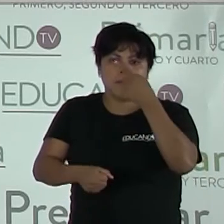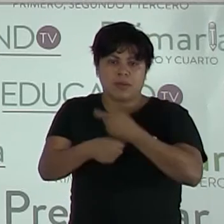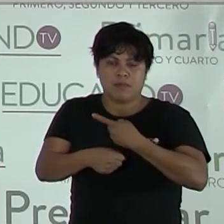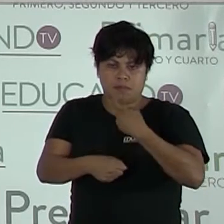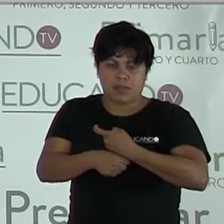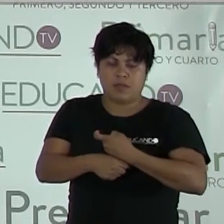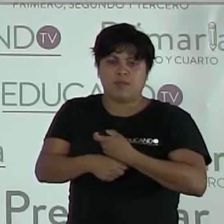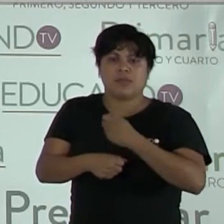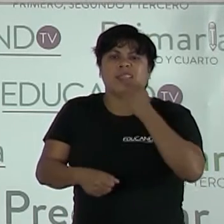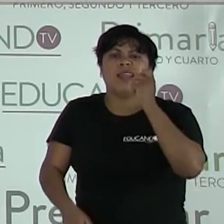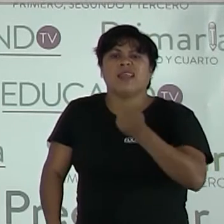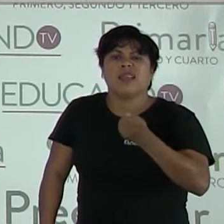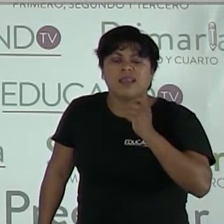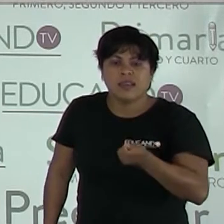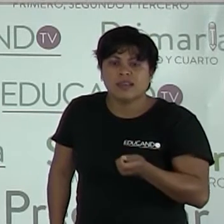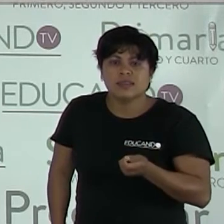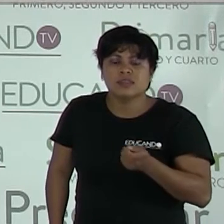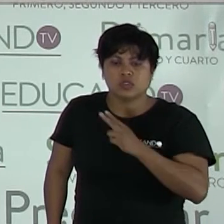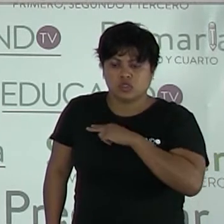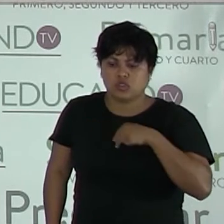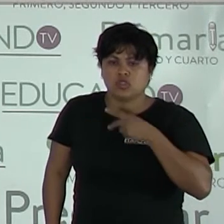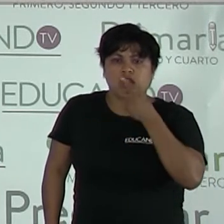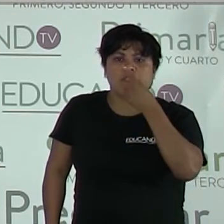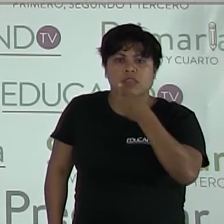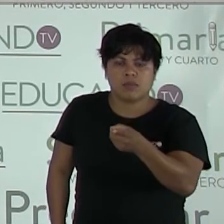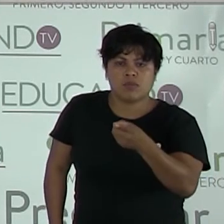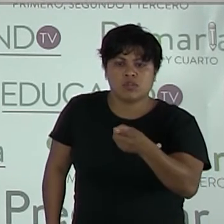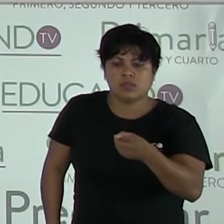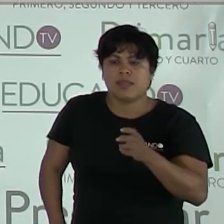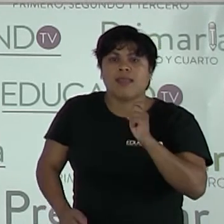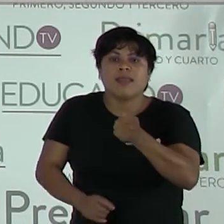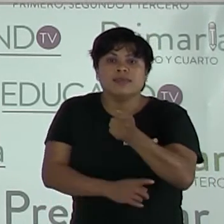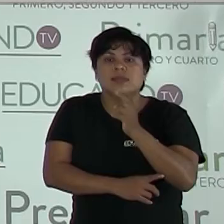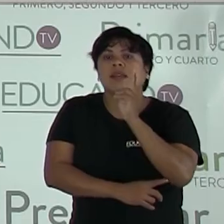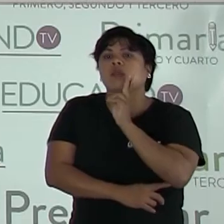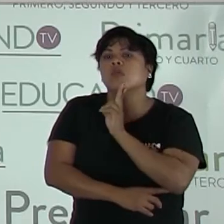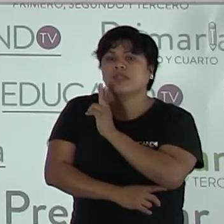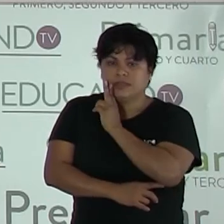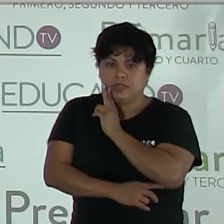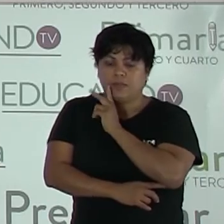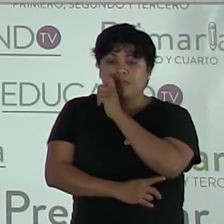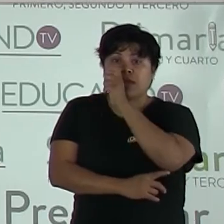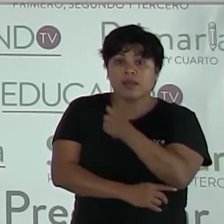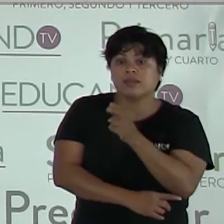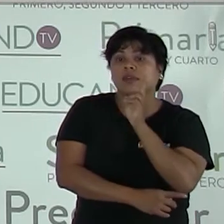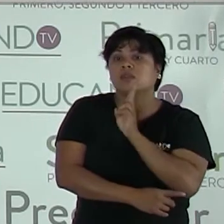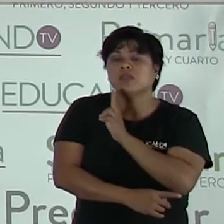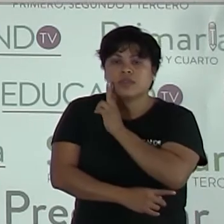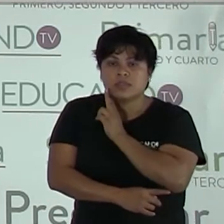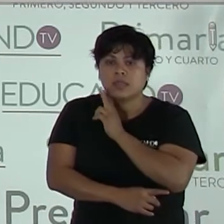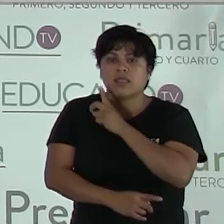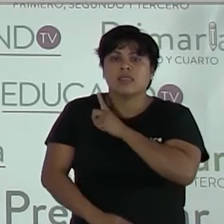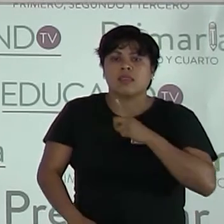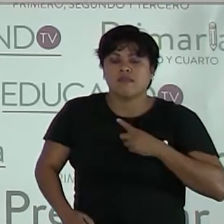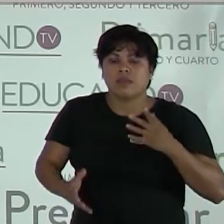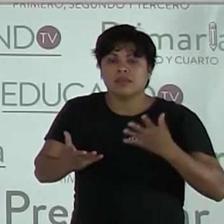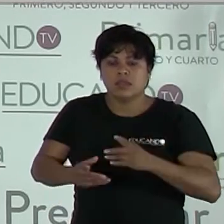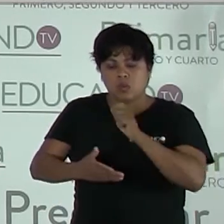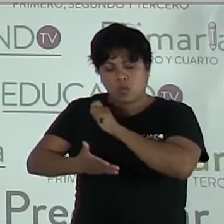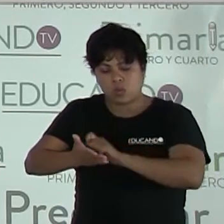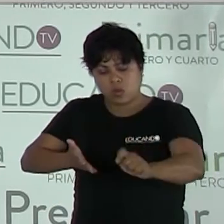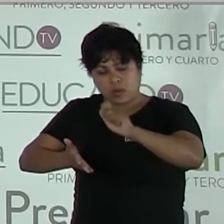primero de lo que ya dijimos hace un momento, que es la noticia. La noticia tiene que ser